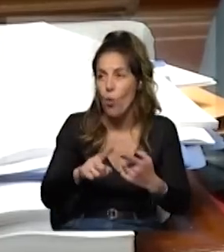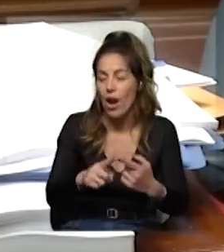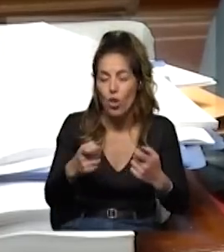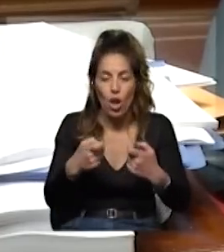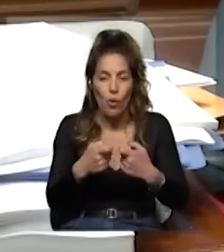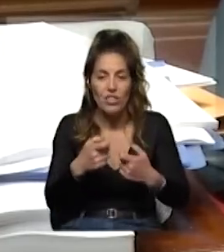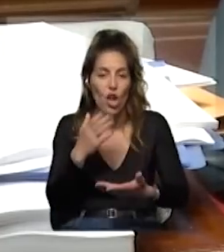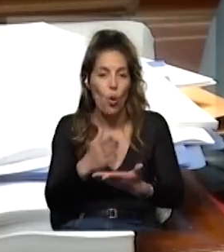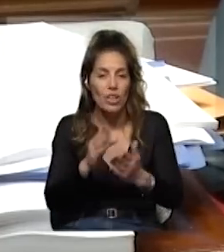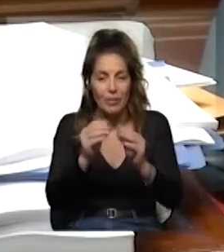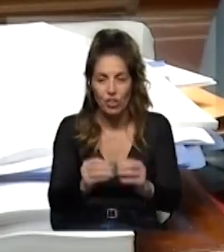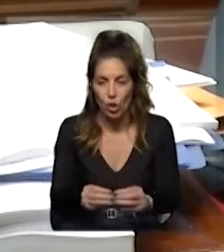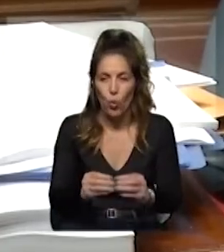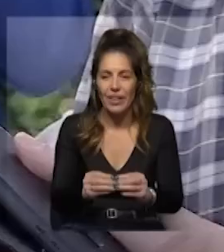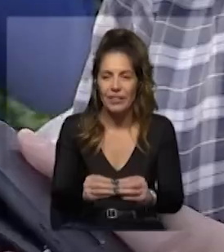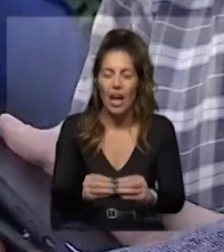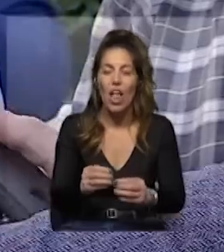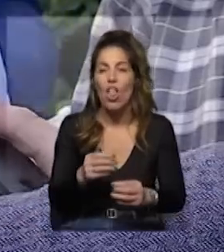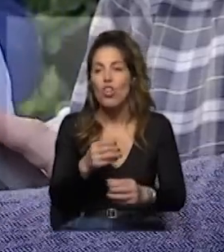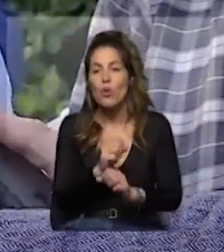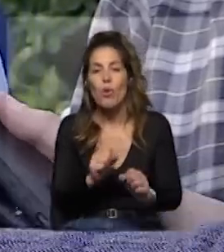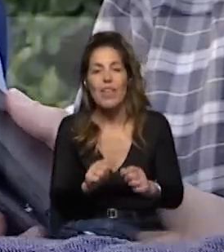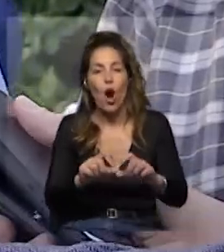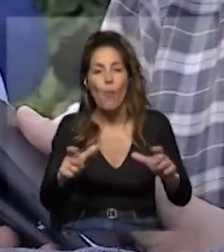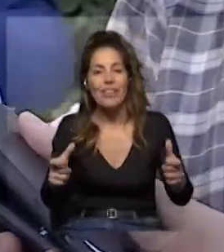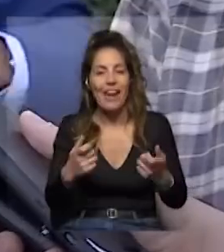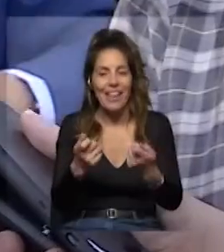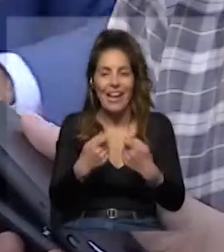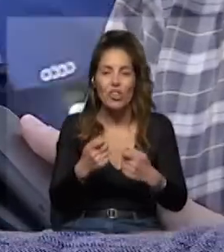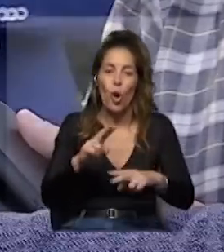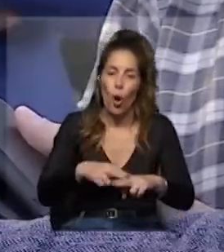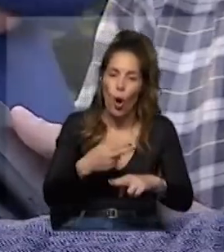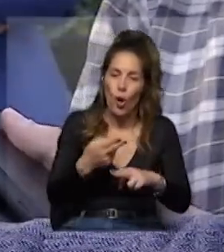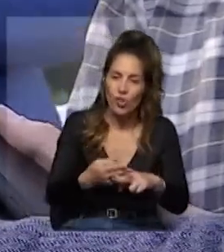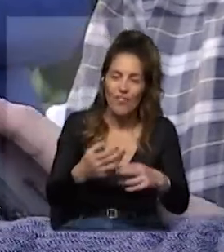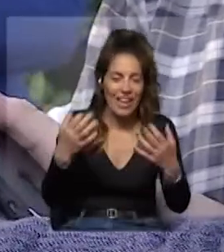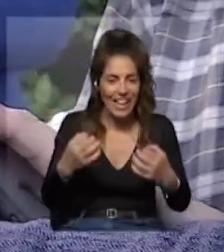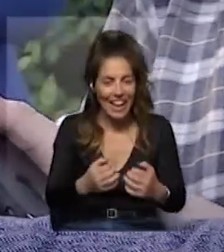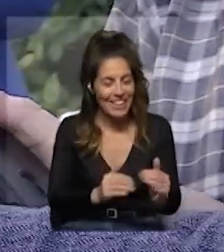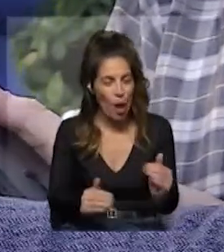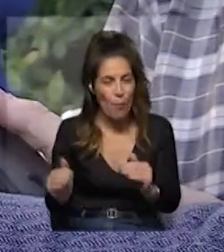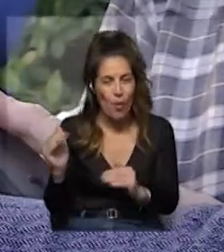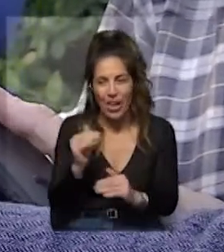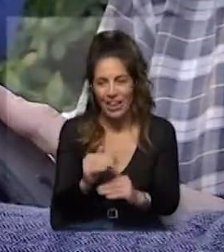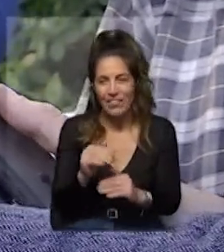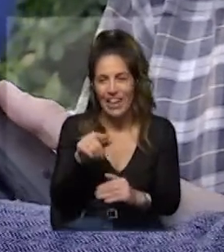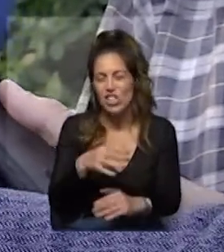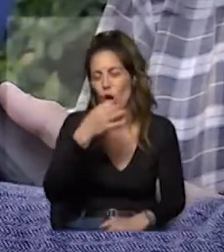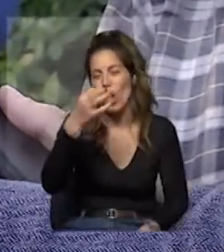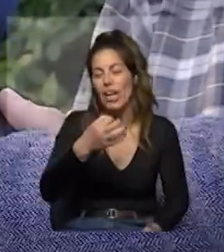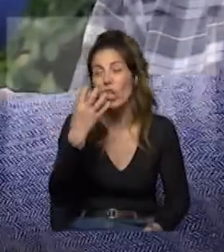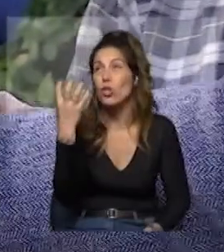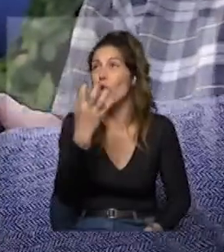en la última rendición de cuenta donde se puede incrementar el gasto Bueno una vez más la realidad le pasó por arriba aquellos relatos